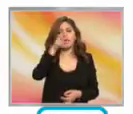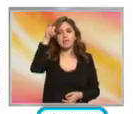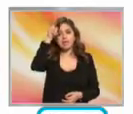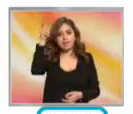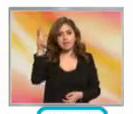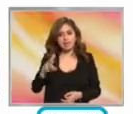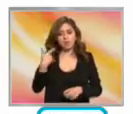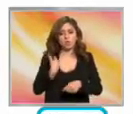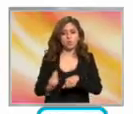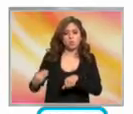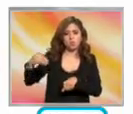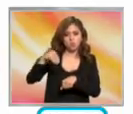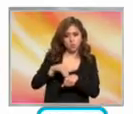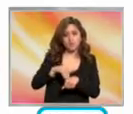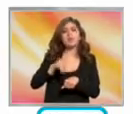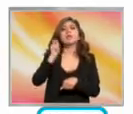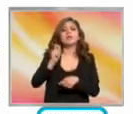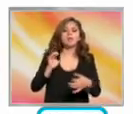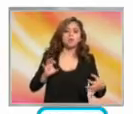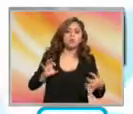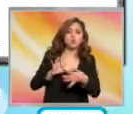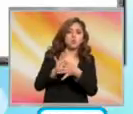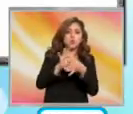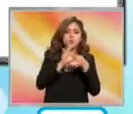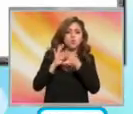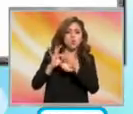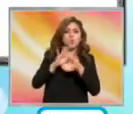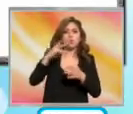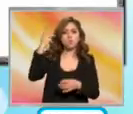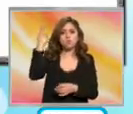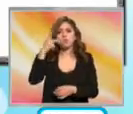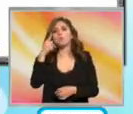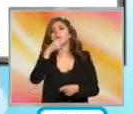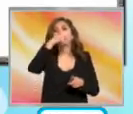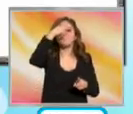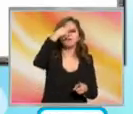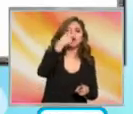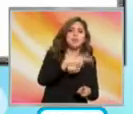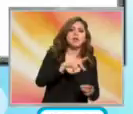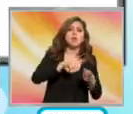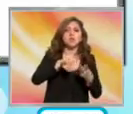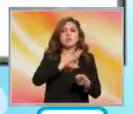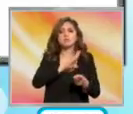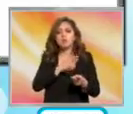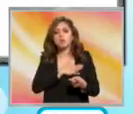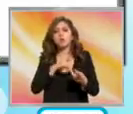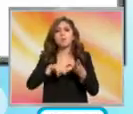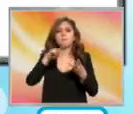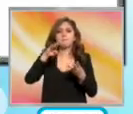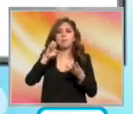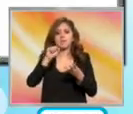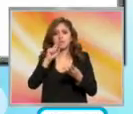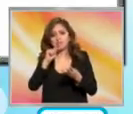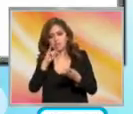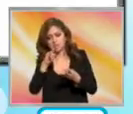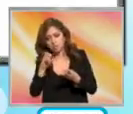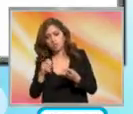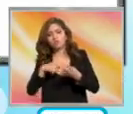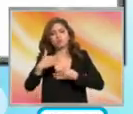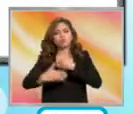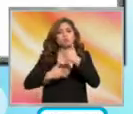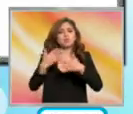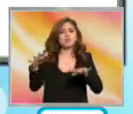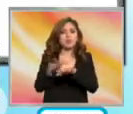vemos aplicado en esta bandera. La unión de los pueblos españoles, mexicanos, mestizos, mulatos, las castas unidas por el color rojo. Que esto después